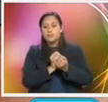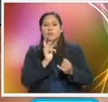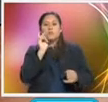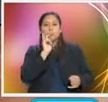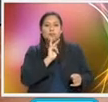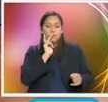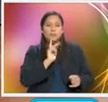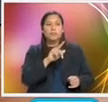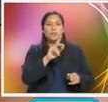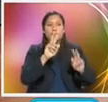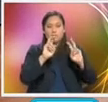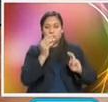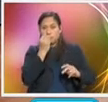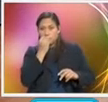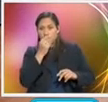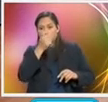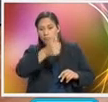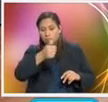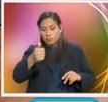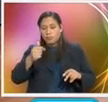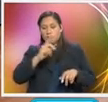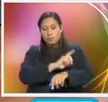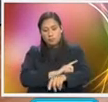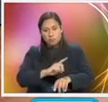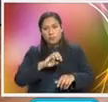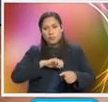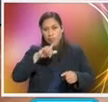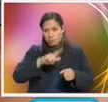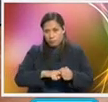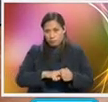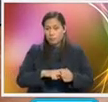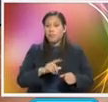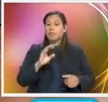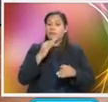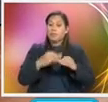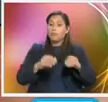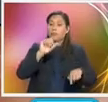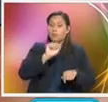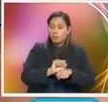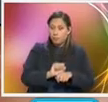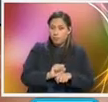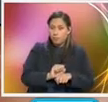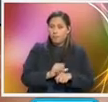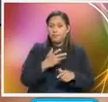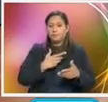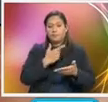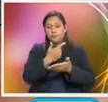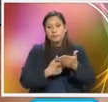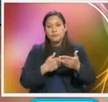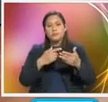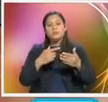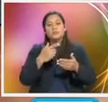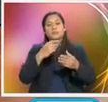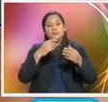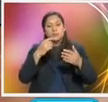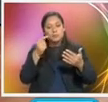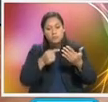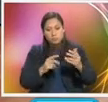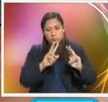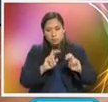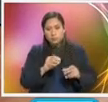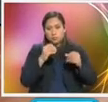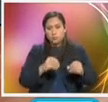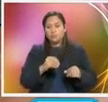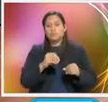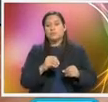probar parte de la gastronomía que de cada delegación es específica. Este fin de semana, Aura, van a llevar una agenda bastante amplia si de cultura se trata de